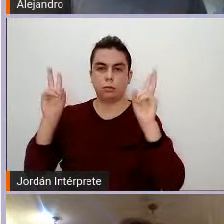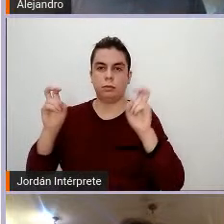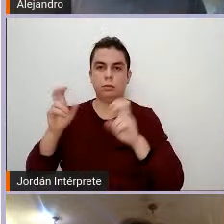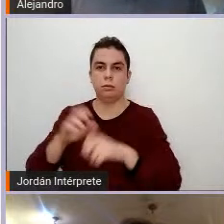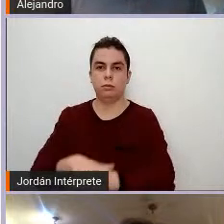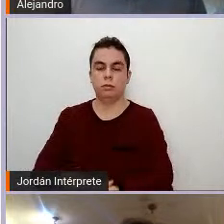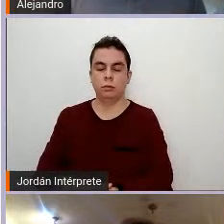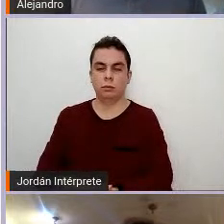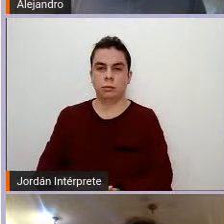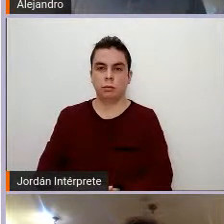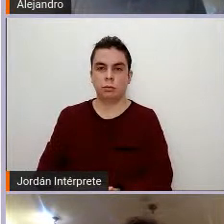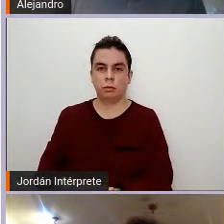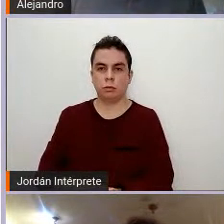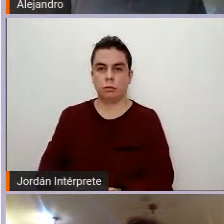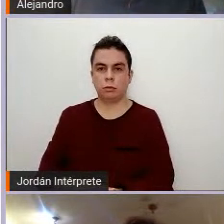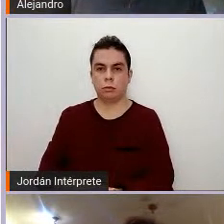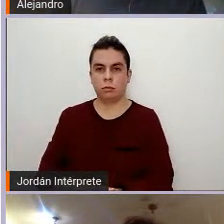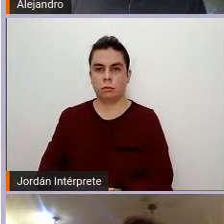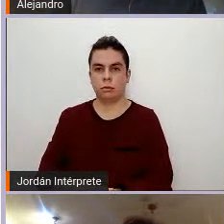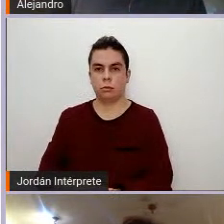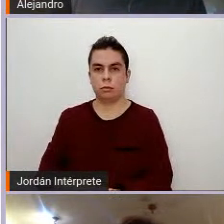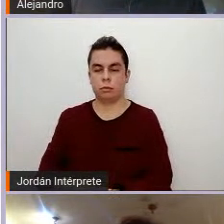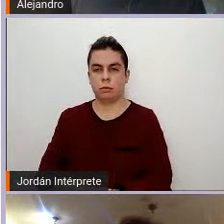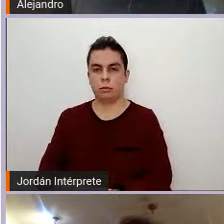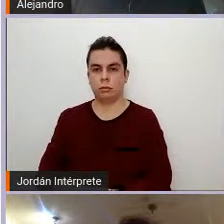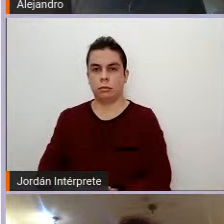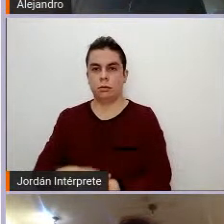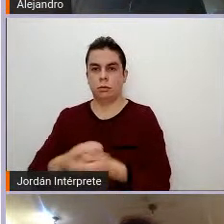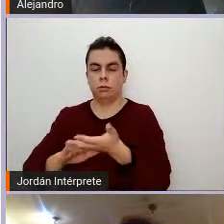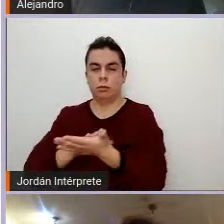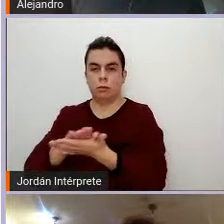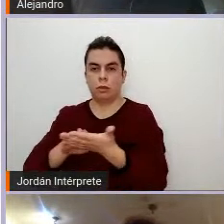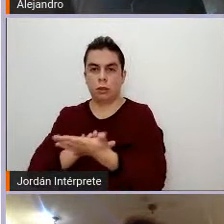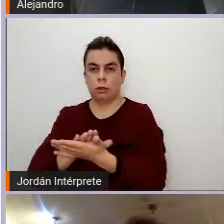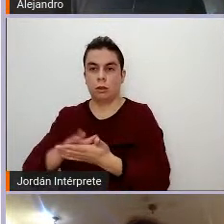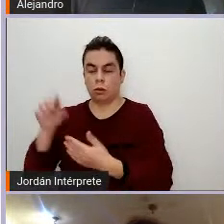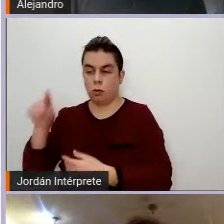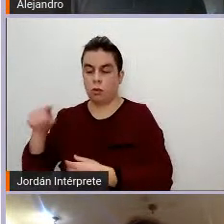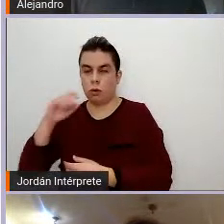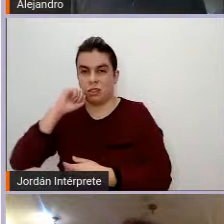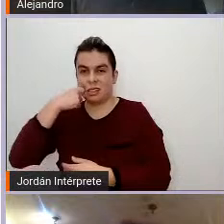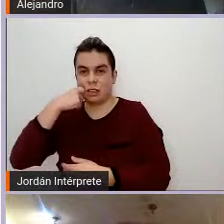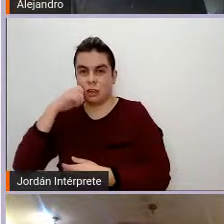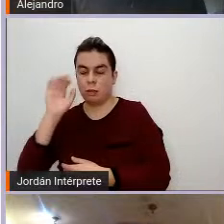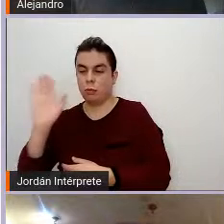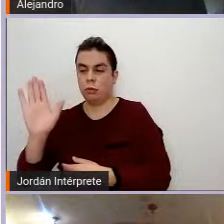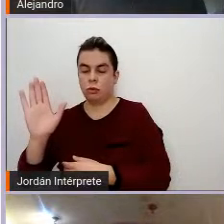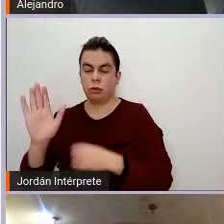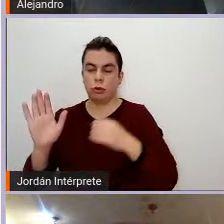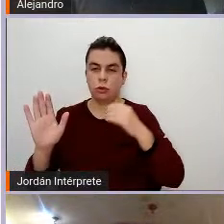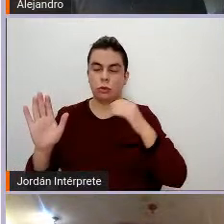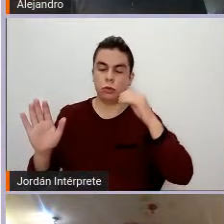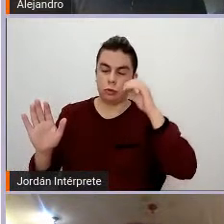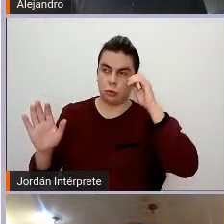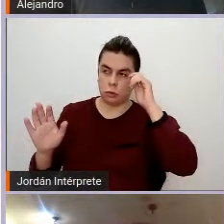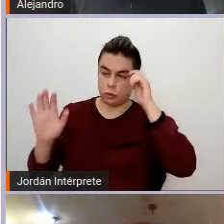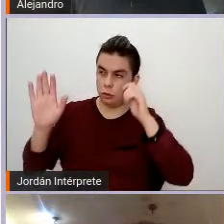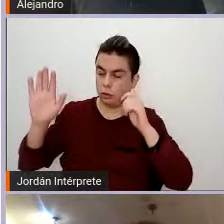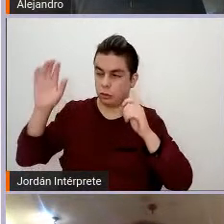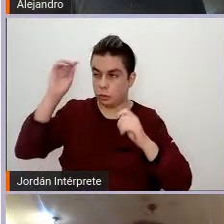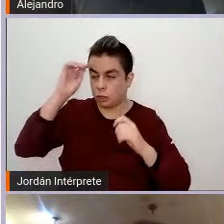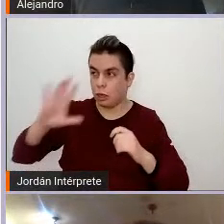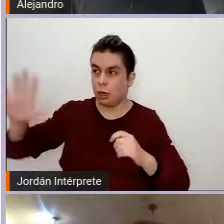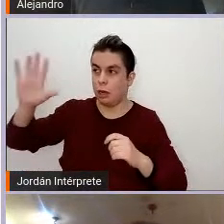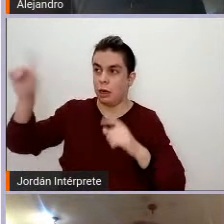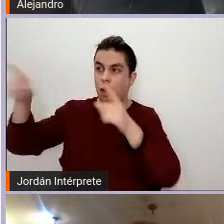Si es posible, entonces, transponer conceptos e ideas de la música hacia la poesía, podemos, por tanto, traducir